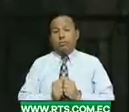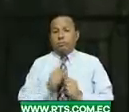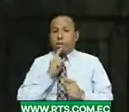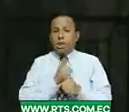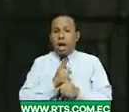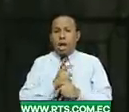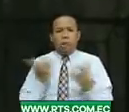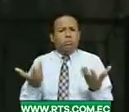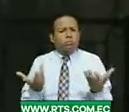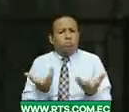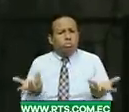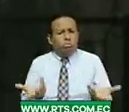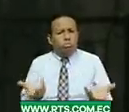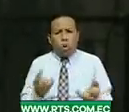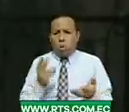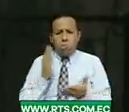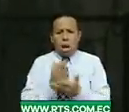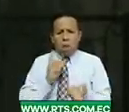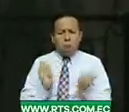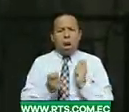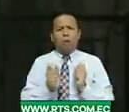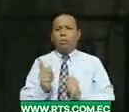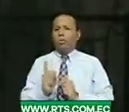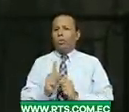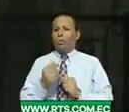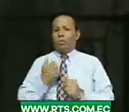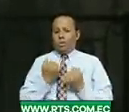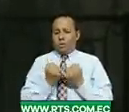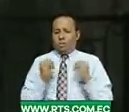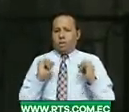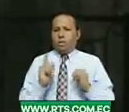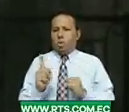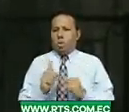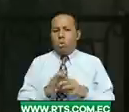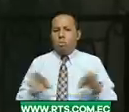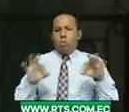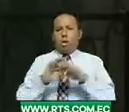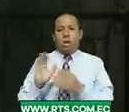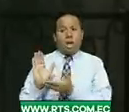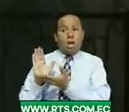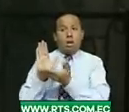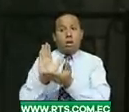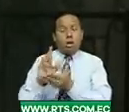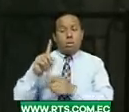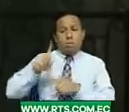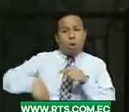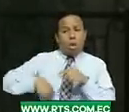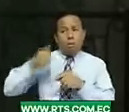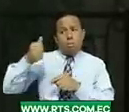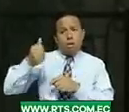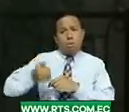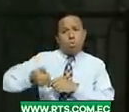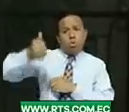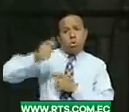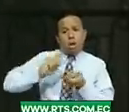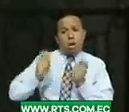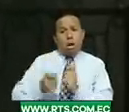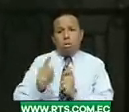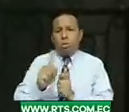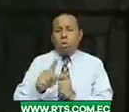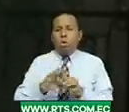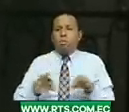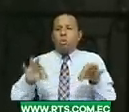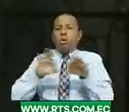Superior del IES por la vía de reforma paramétrica o ajustes. Es un proyecto ambicioso que, según